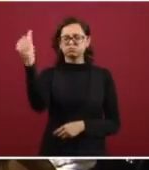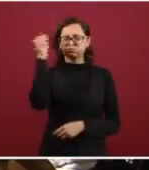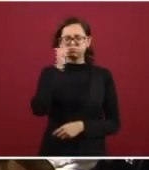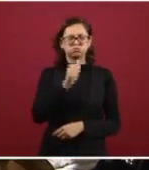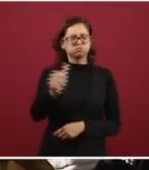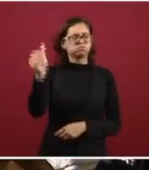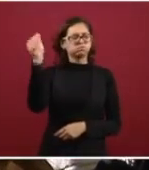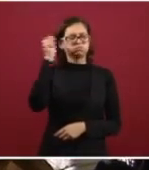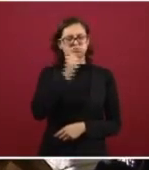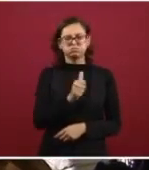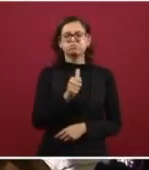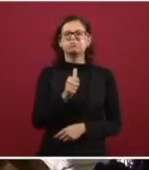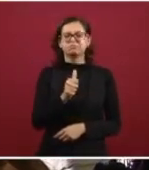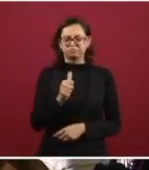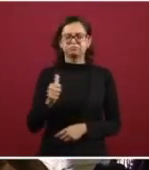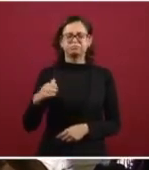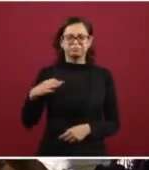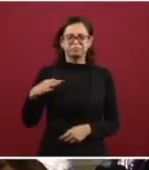son los primeros